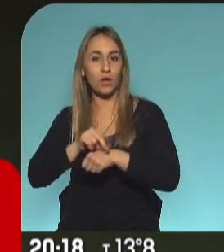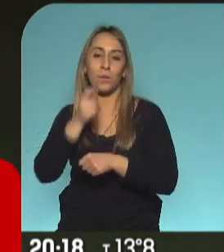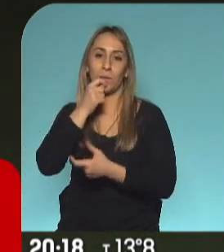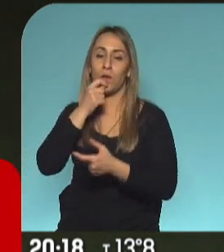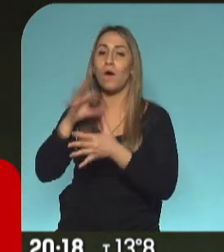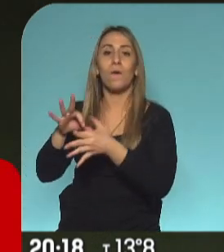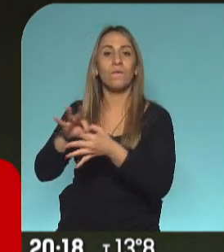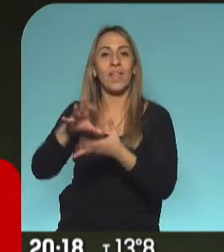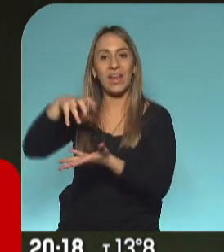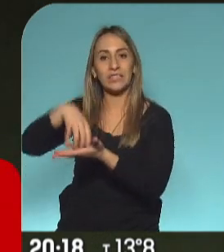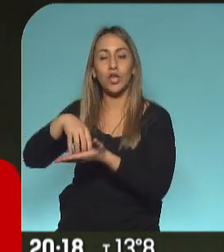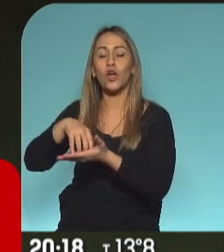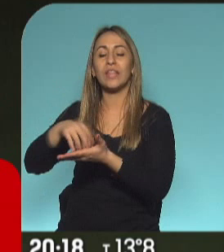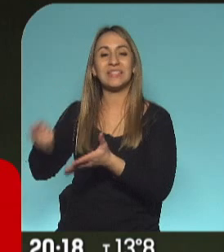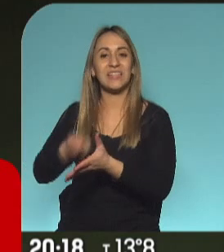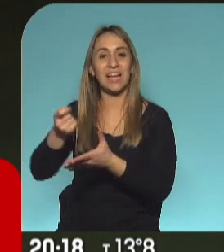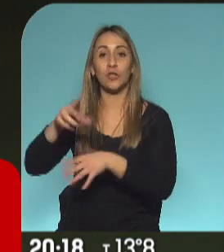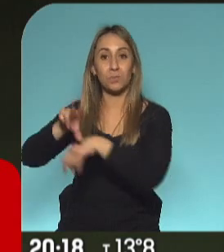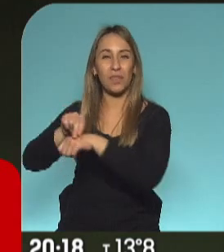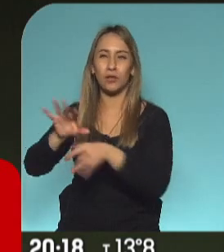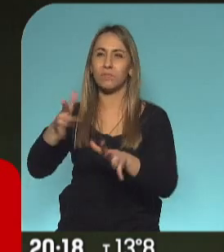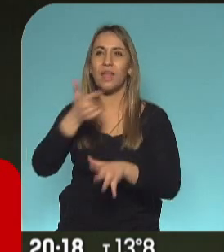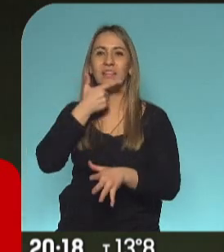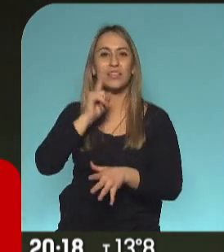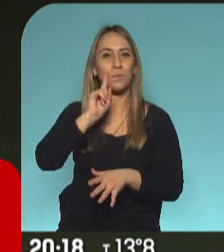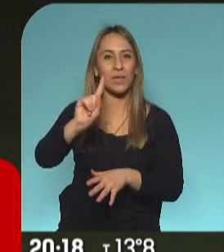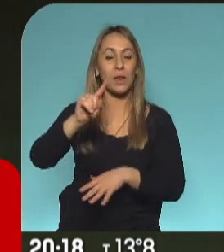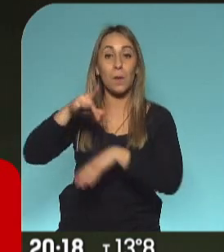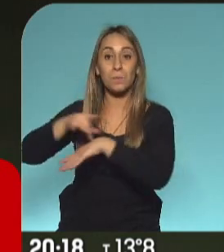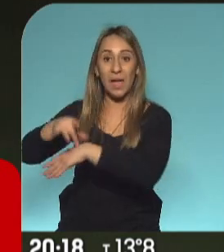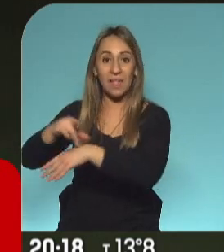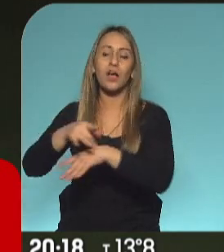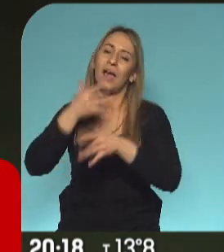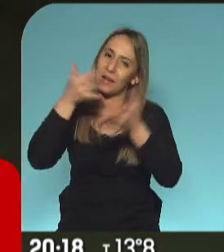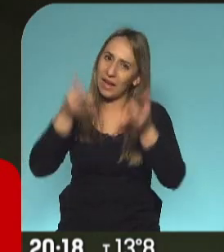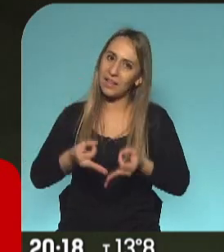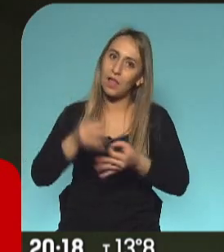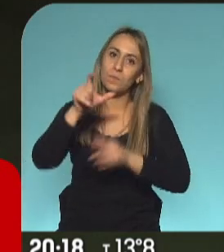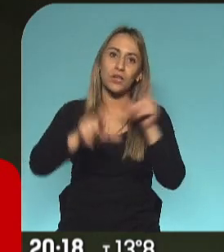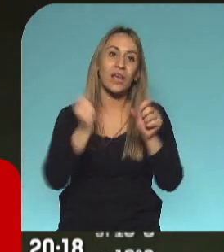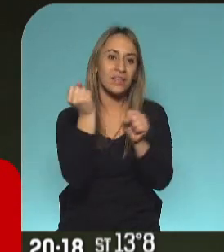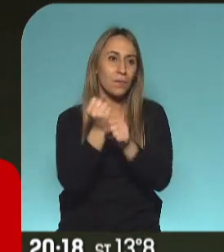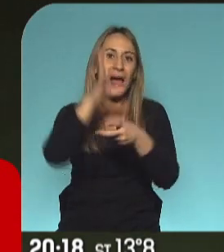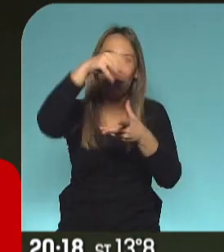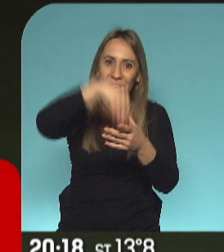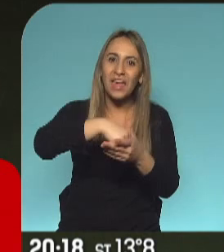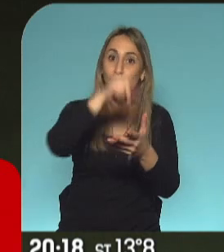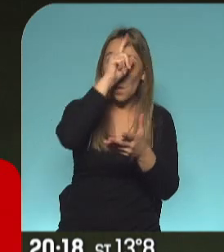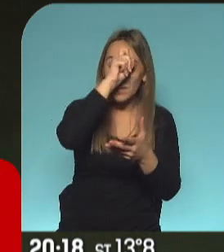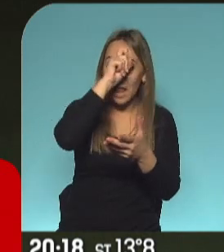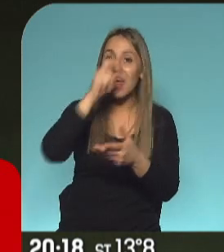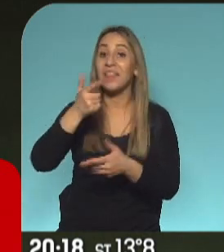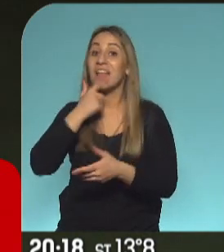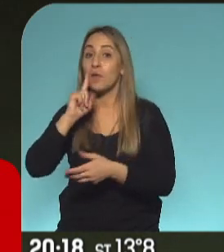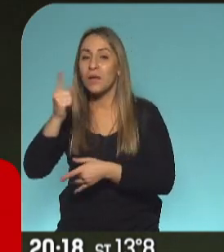Sindical de Médicos, alrededor de 17.000 médicos, en realidad personal de la salud, está infectado en este